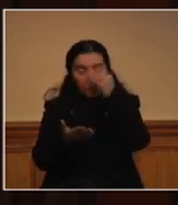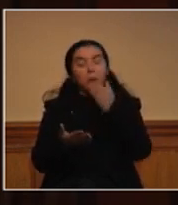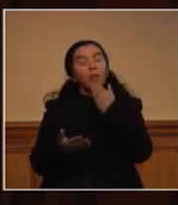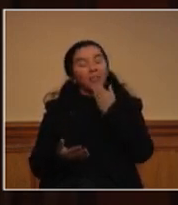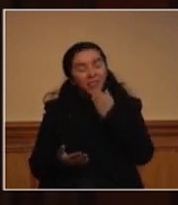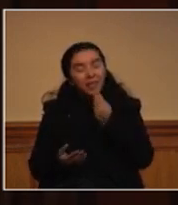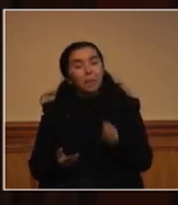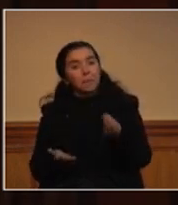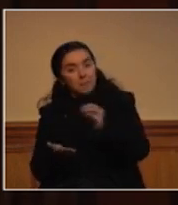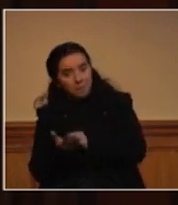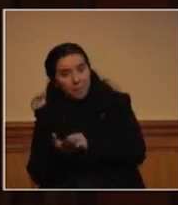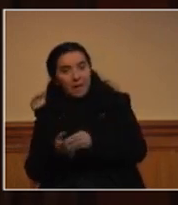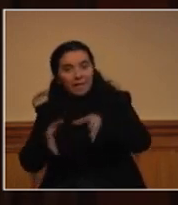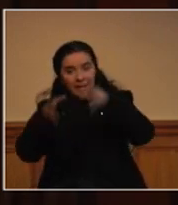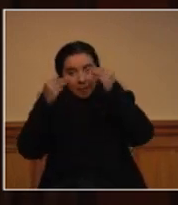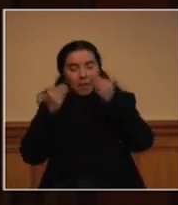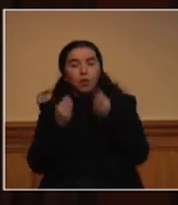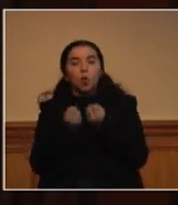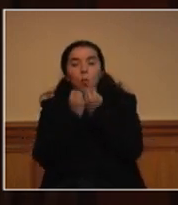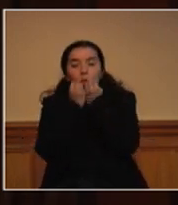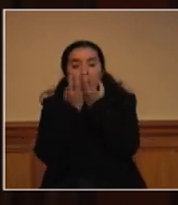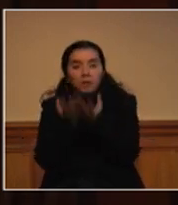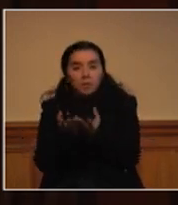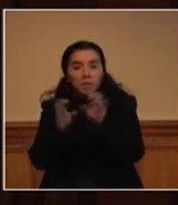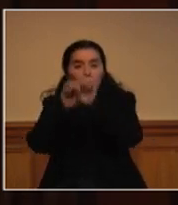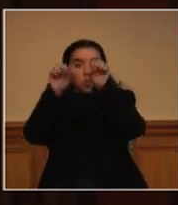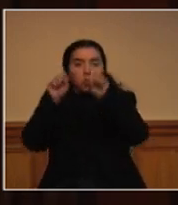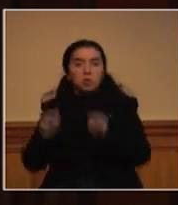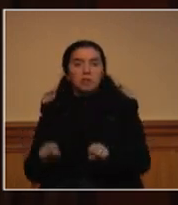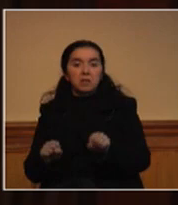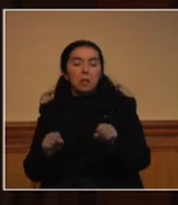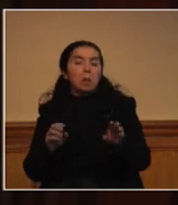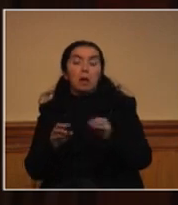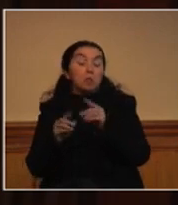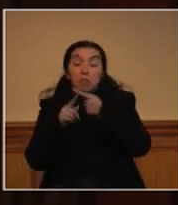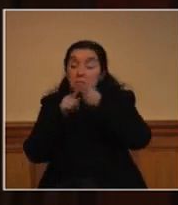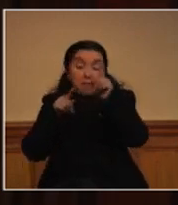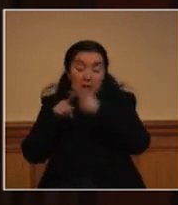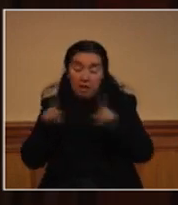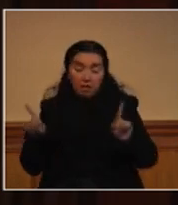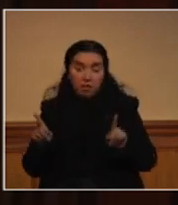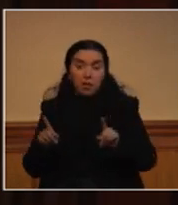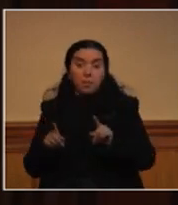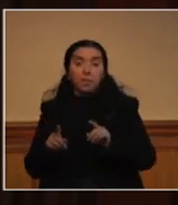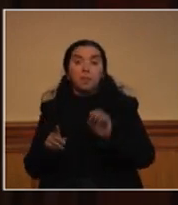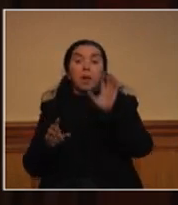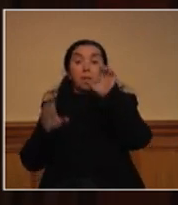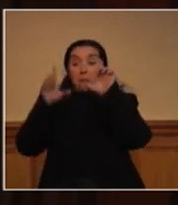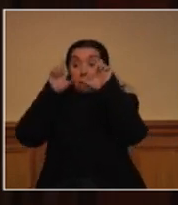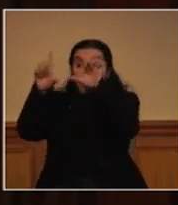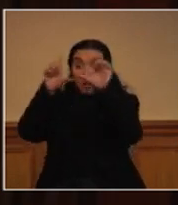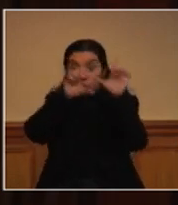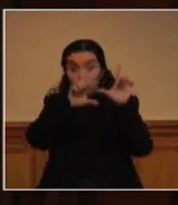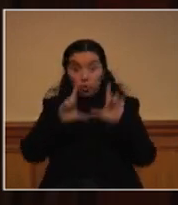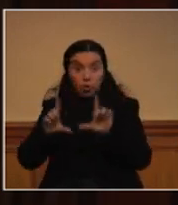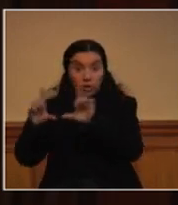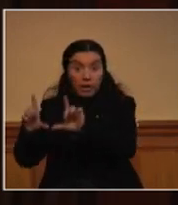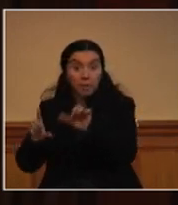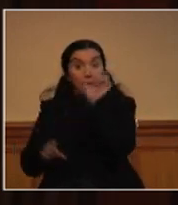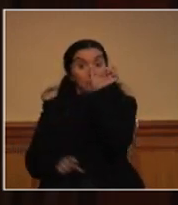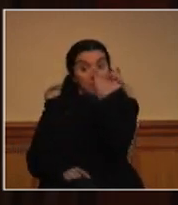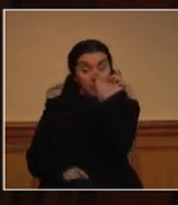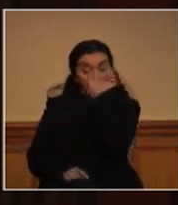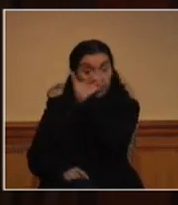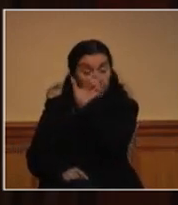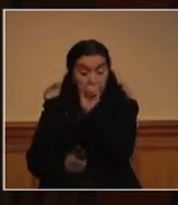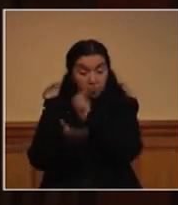expresarlo a través de un sistema alternativo, a través de lengua de signos o a través de pictogramas o a través de palabra